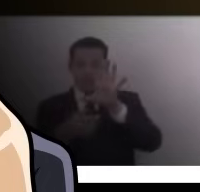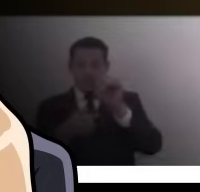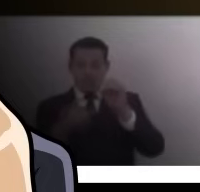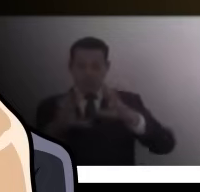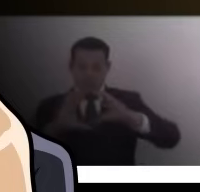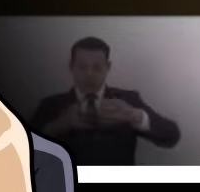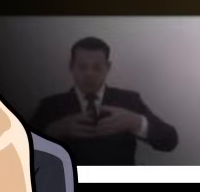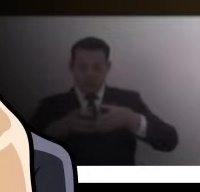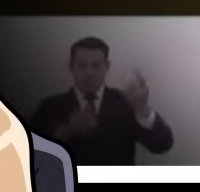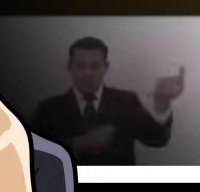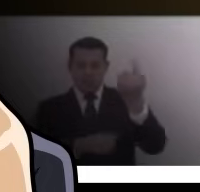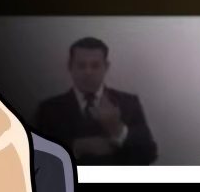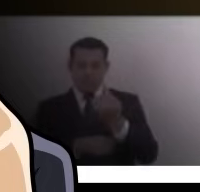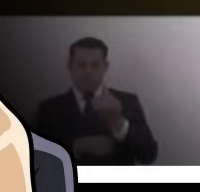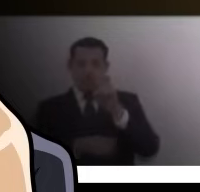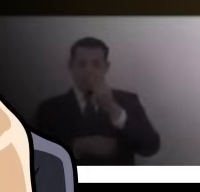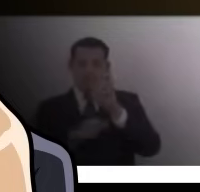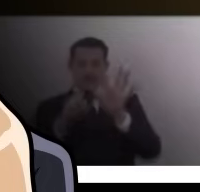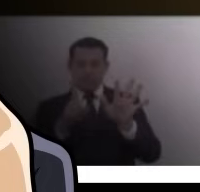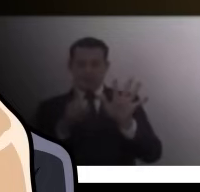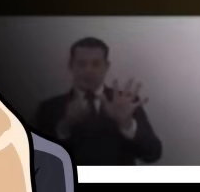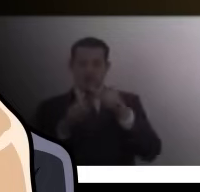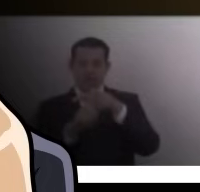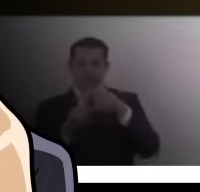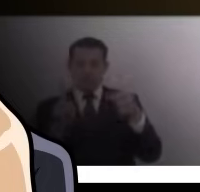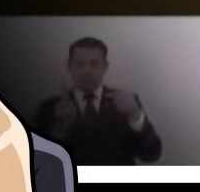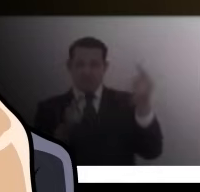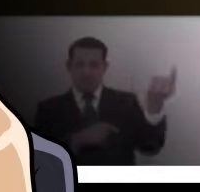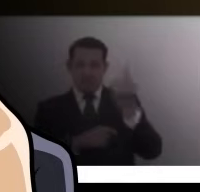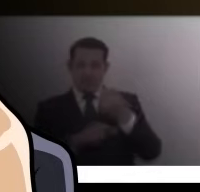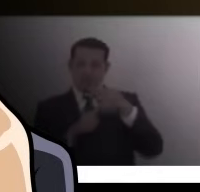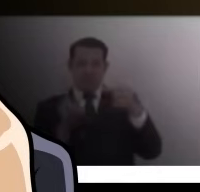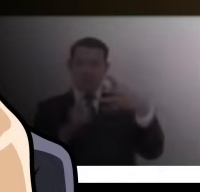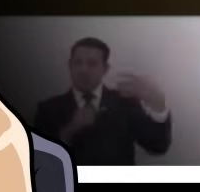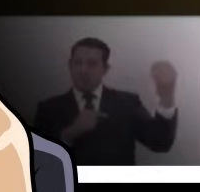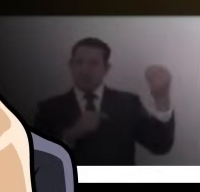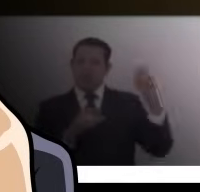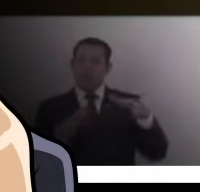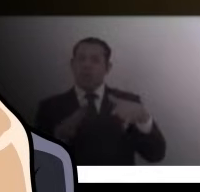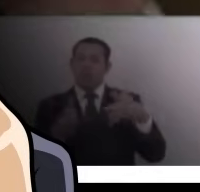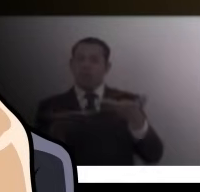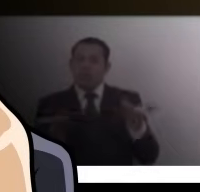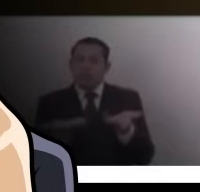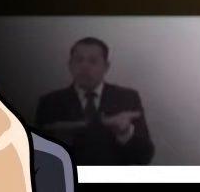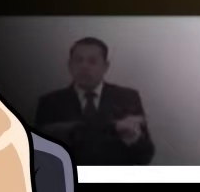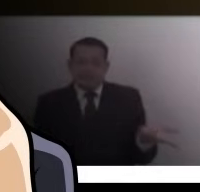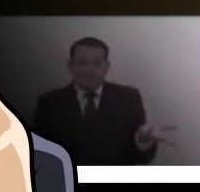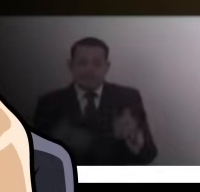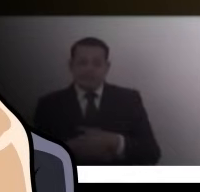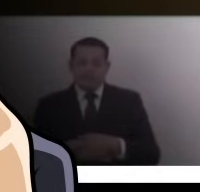comisiones han venido solamente a 26. Y entonces, ¿cómo hacemos,